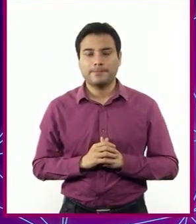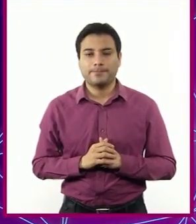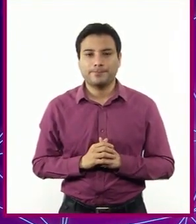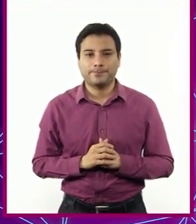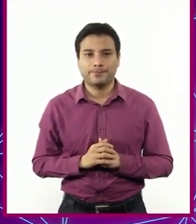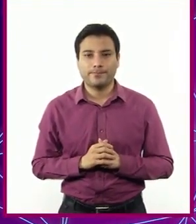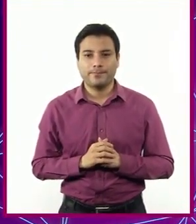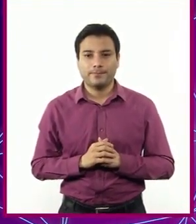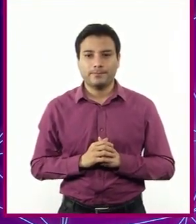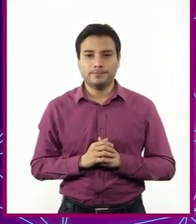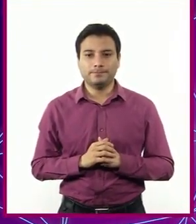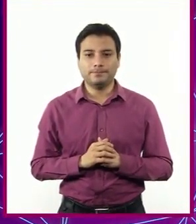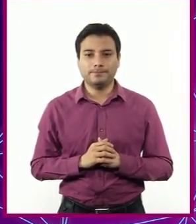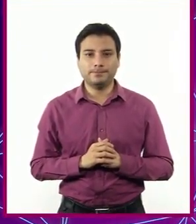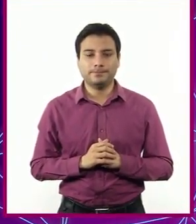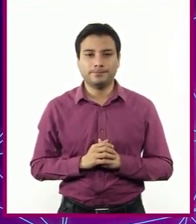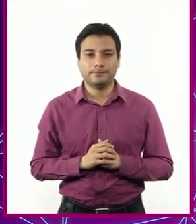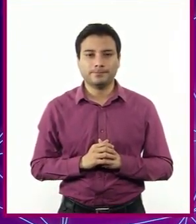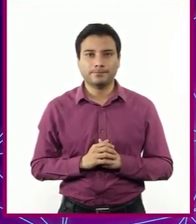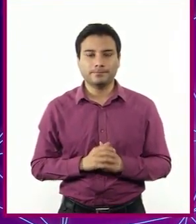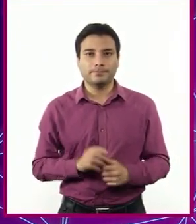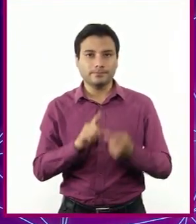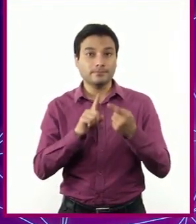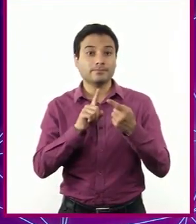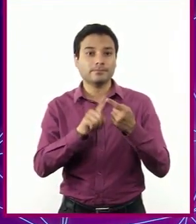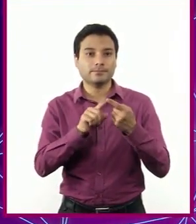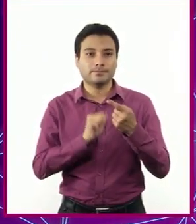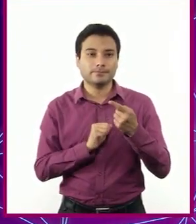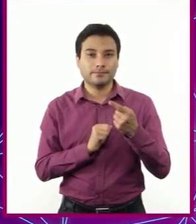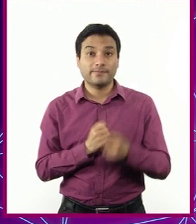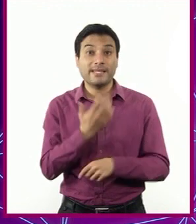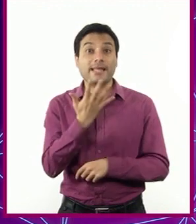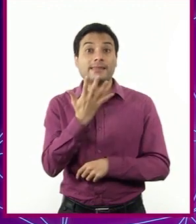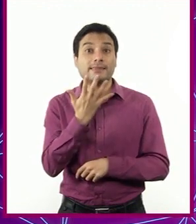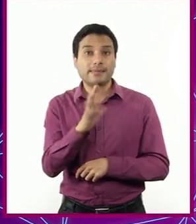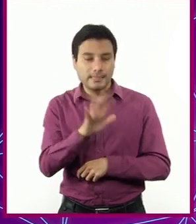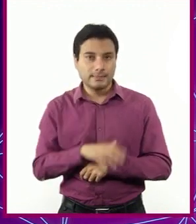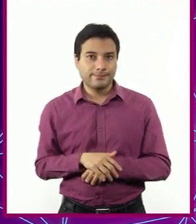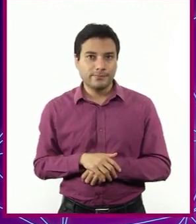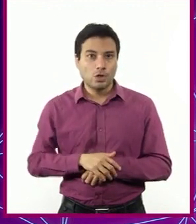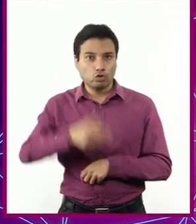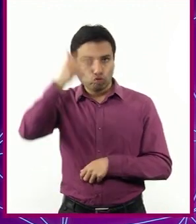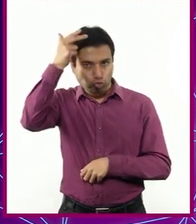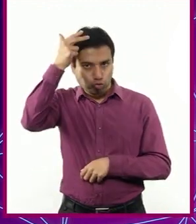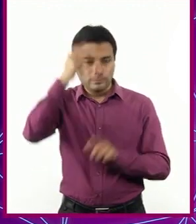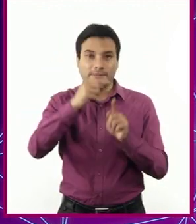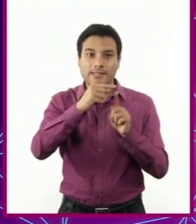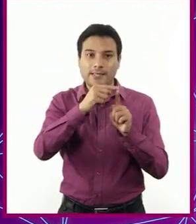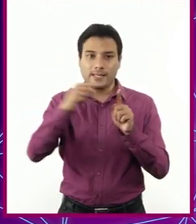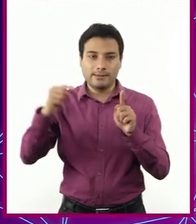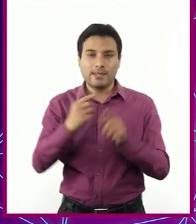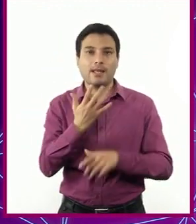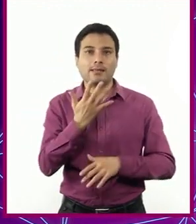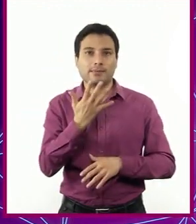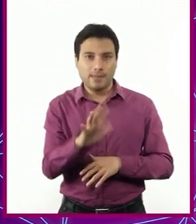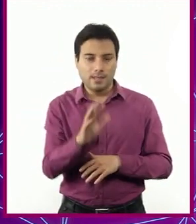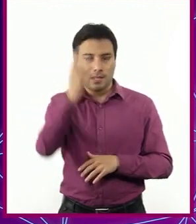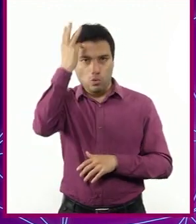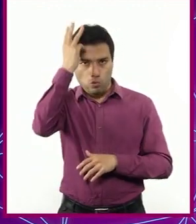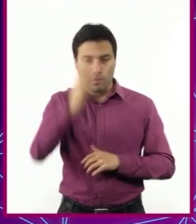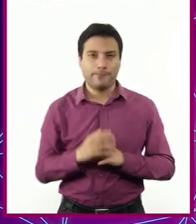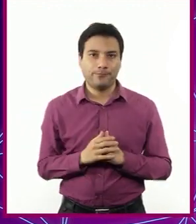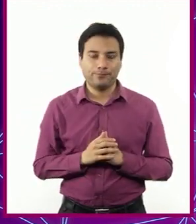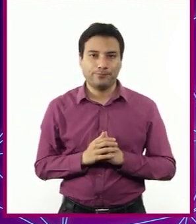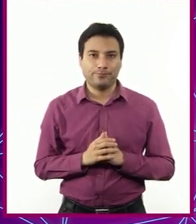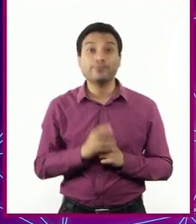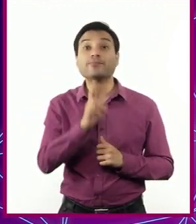La primera de las operaciones es 10 a la 8 entre 10 al cubo.